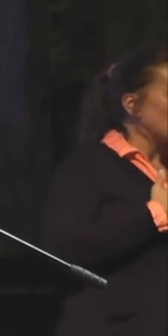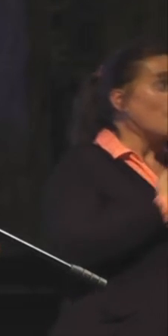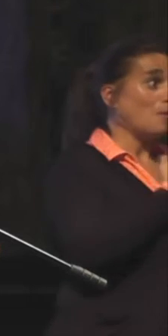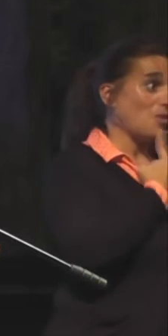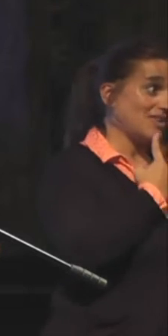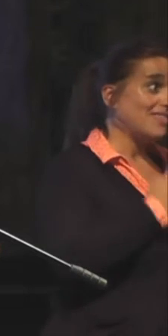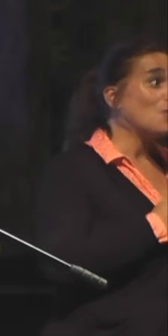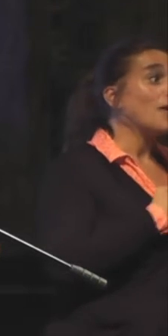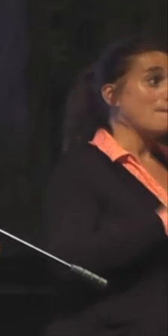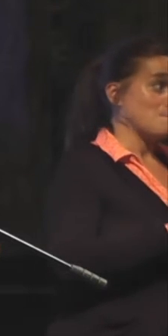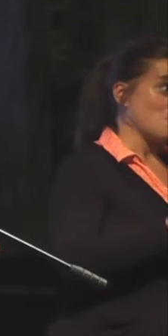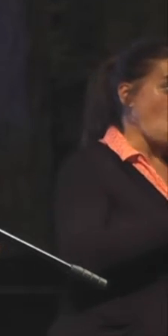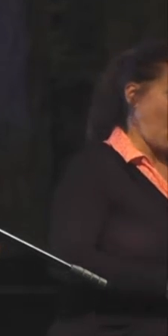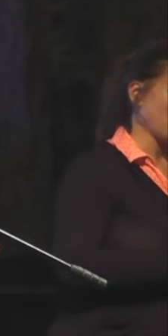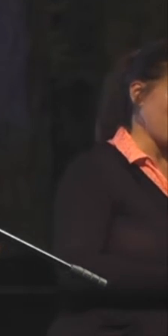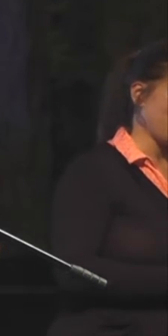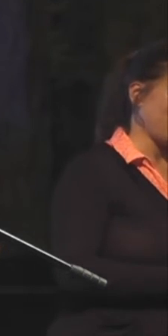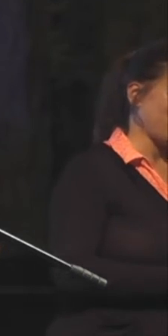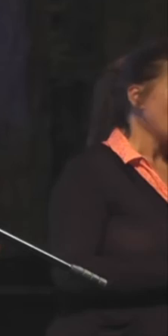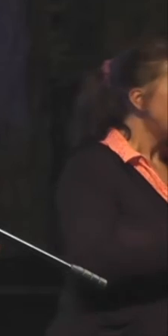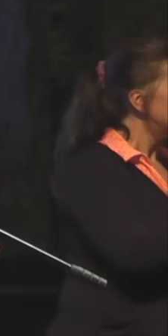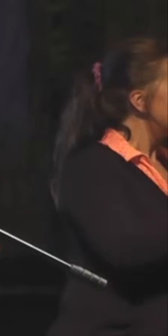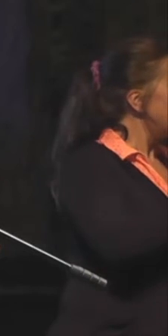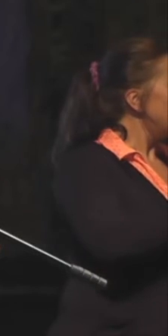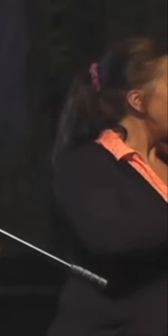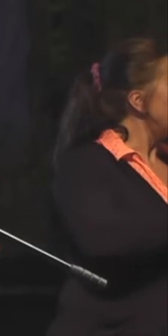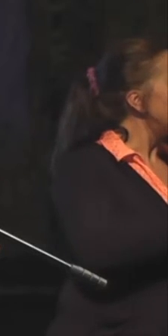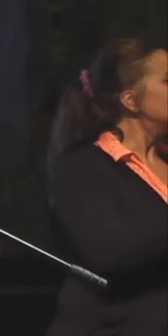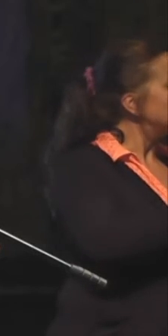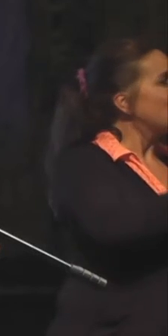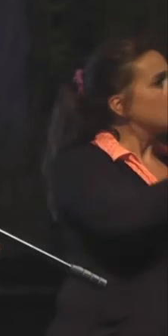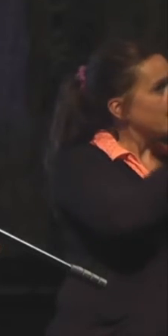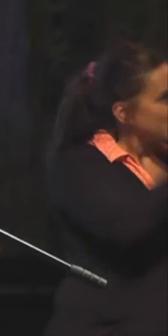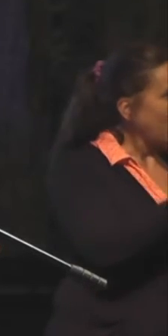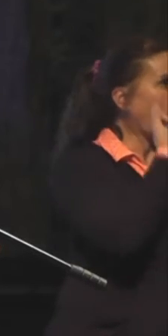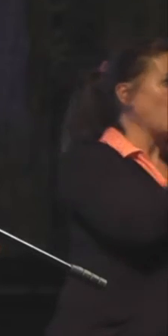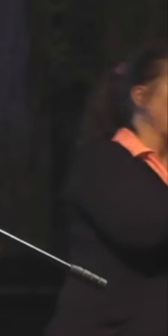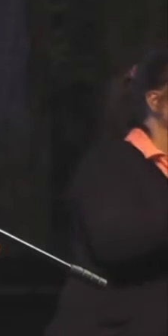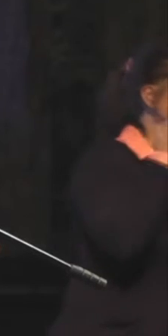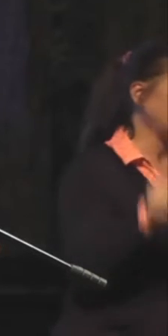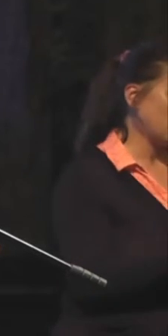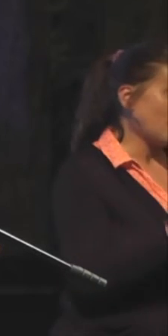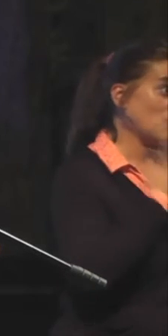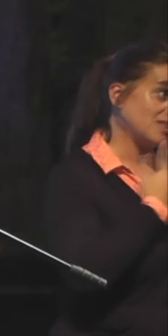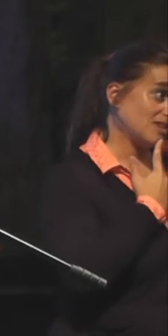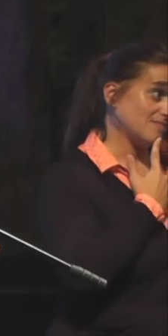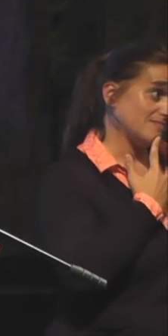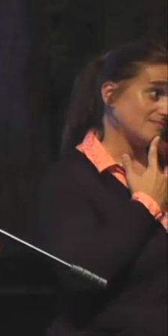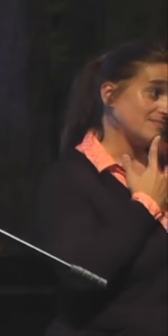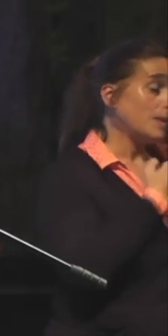oral que uno todo el tiempo debe rendir cuentas en la activa política